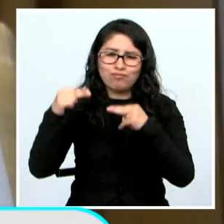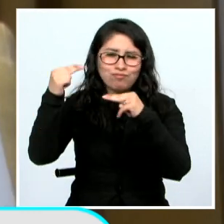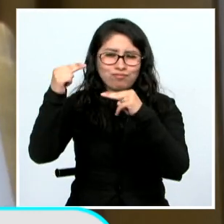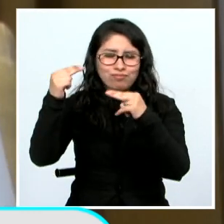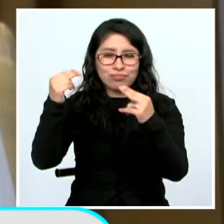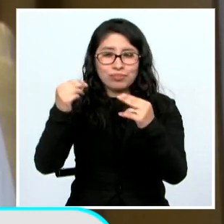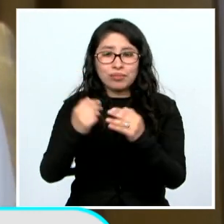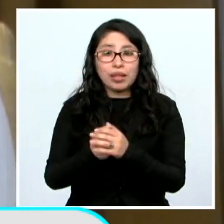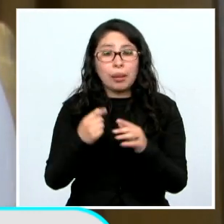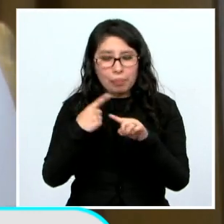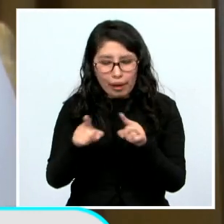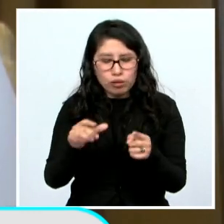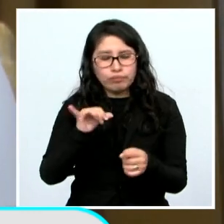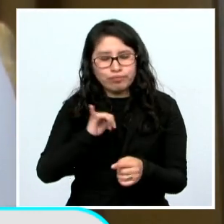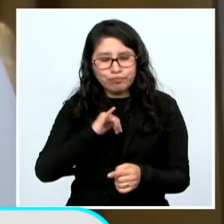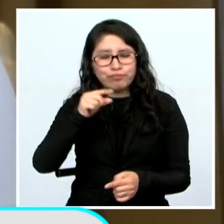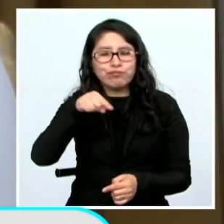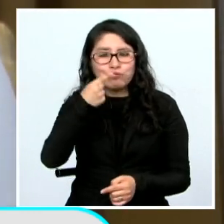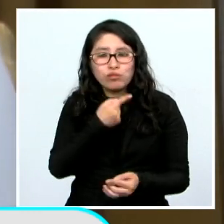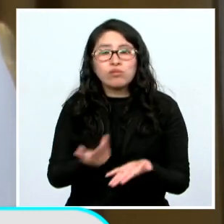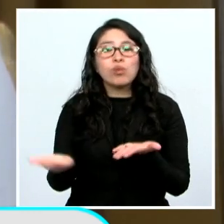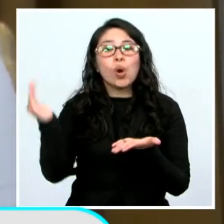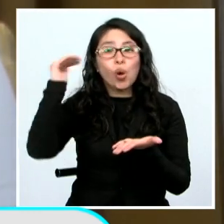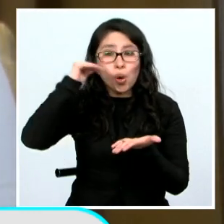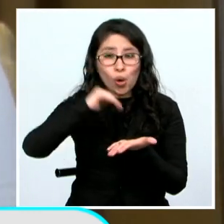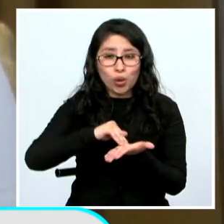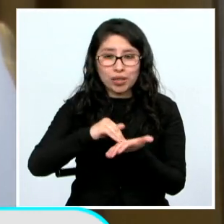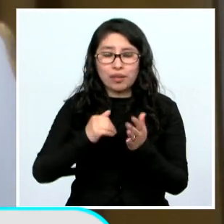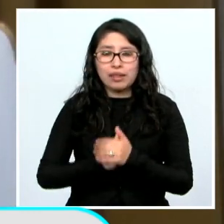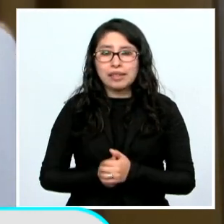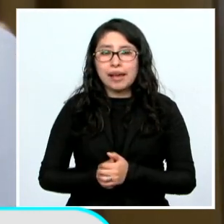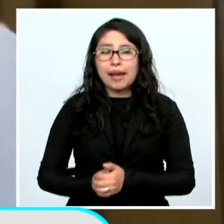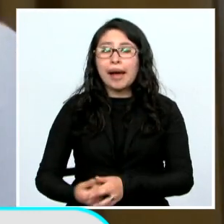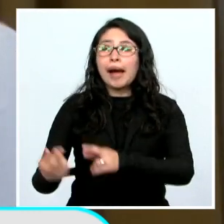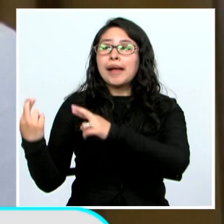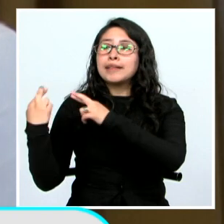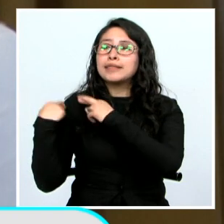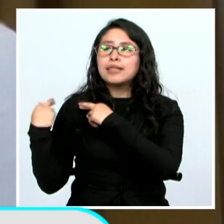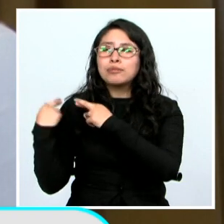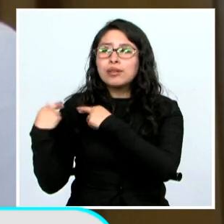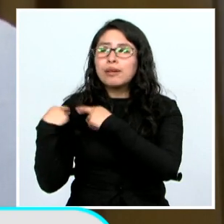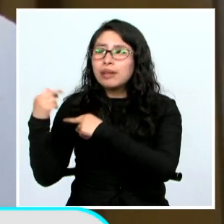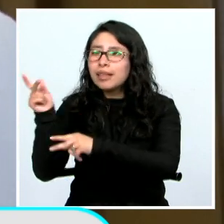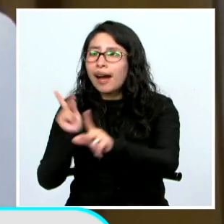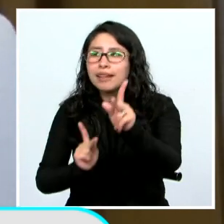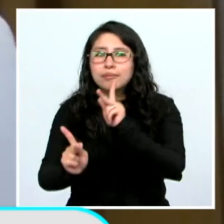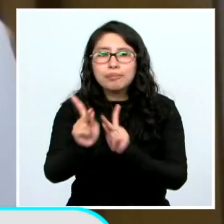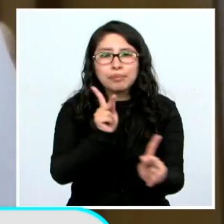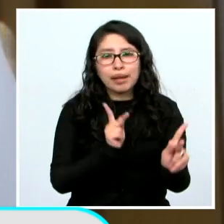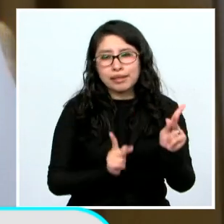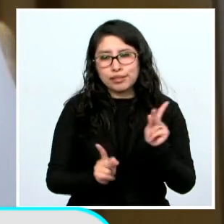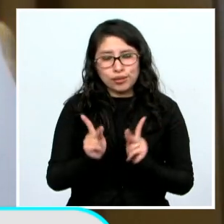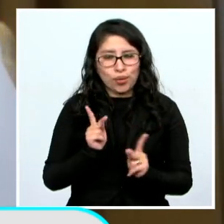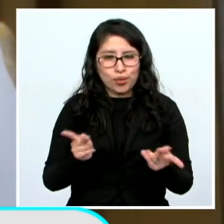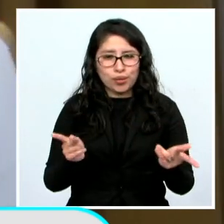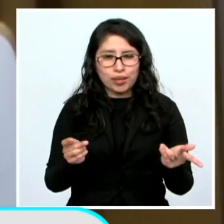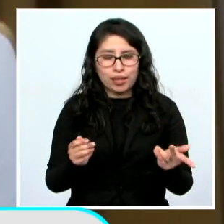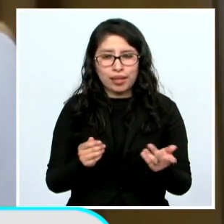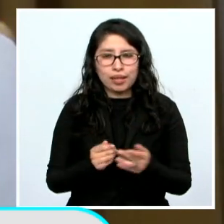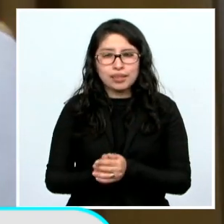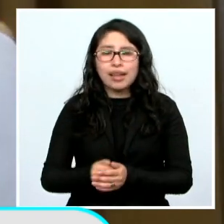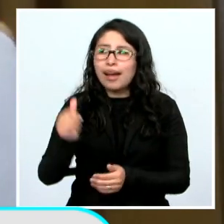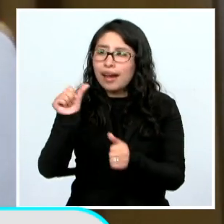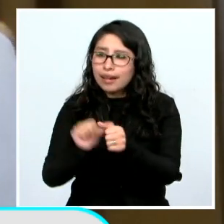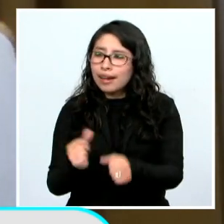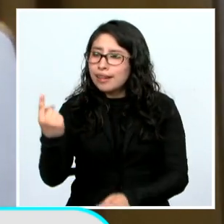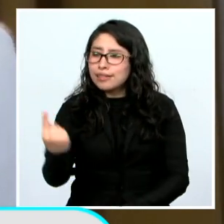Carlos, y aquí voy a insistir, en que la responsabilidad también sea del ciudadano boliviano. Nosotros en este momento debemos cuidarnos